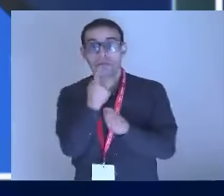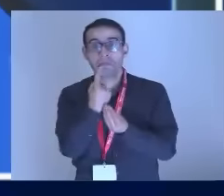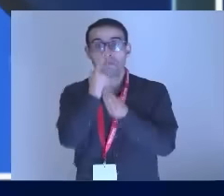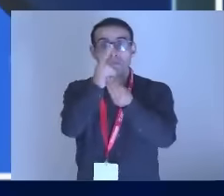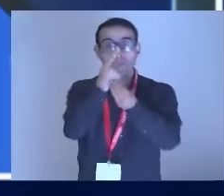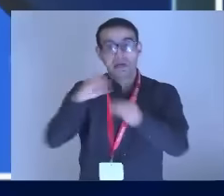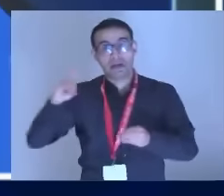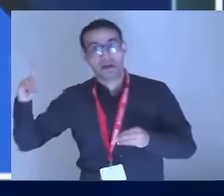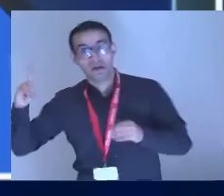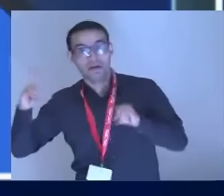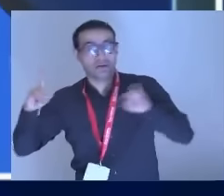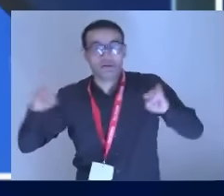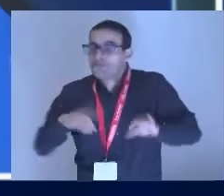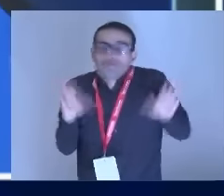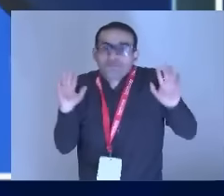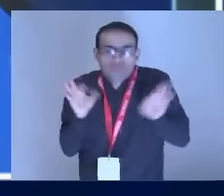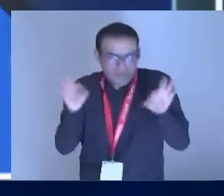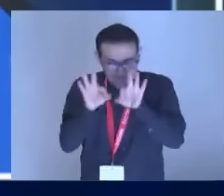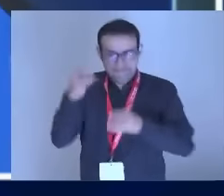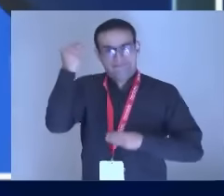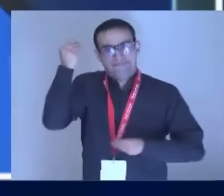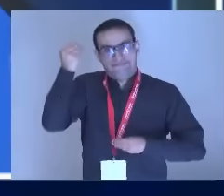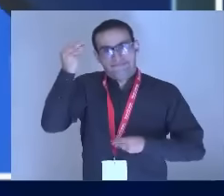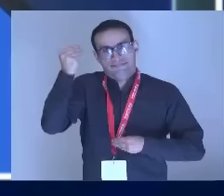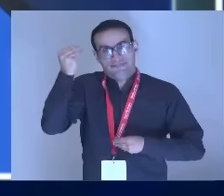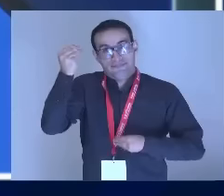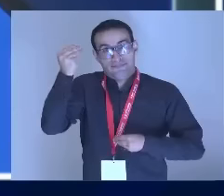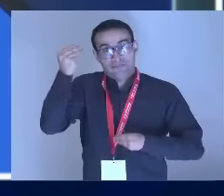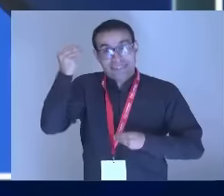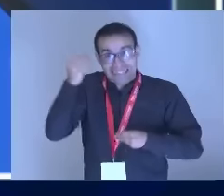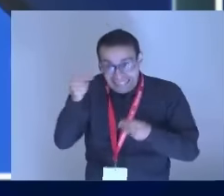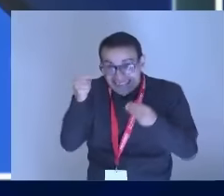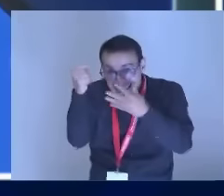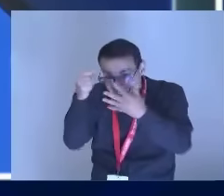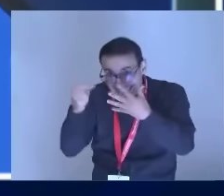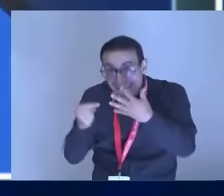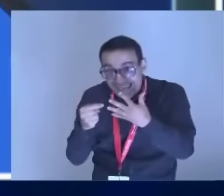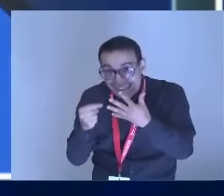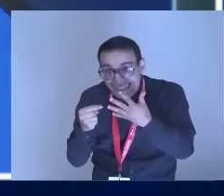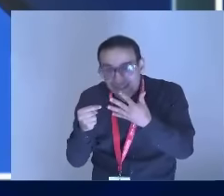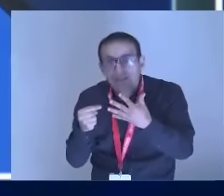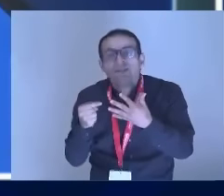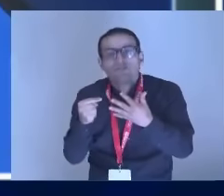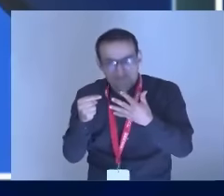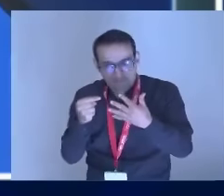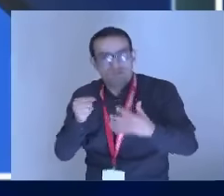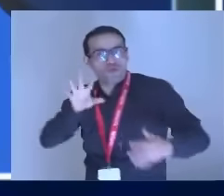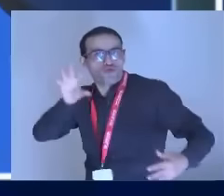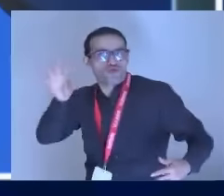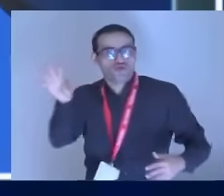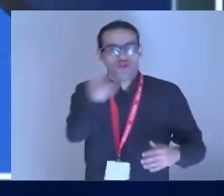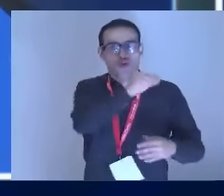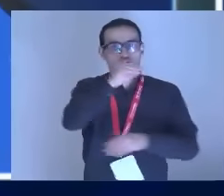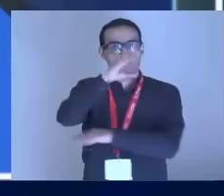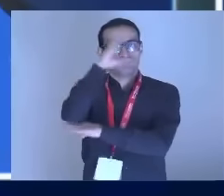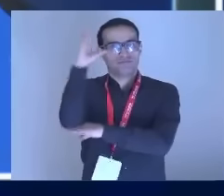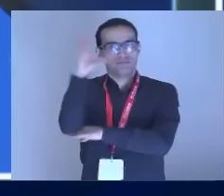izquierda Colombia será diferente Cuando todos absolutamente todos tengan